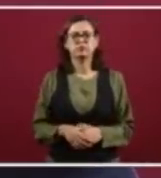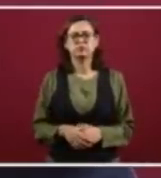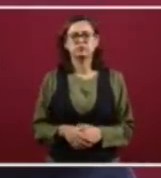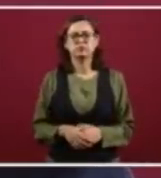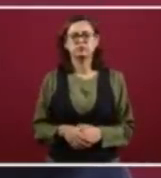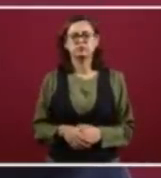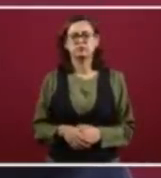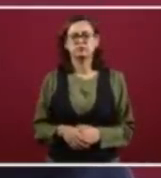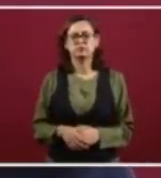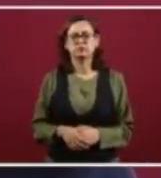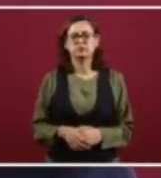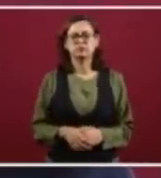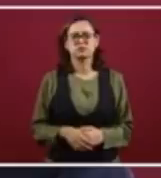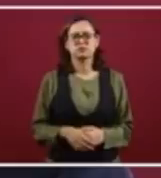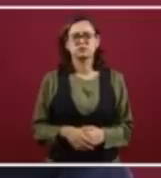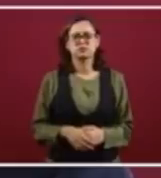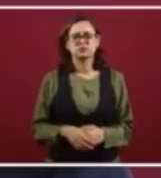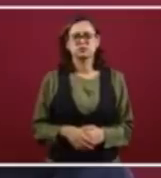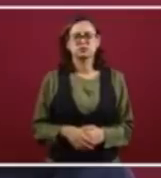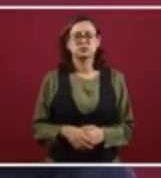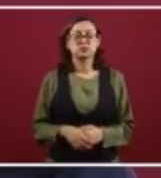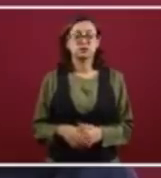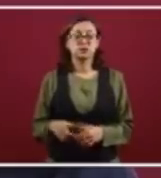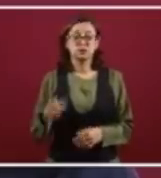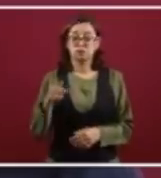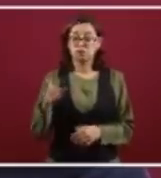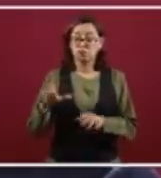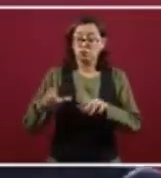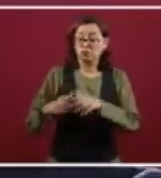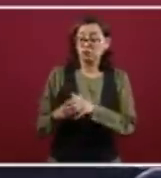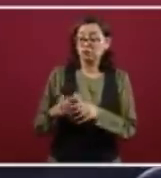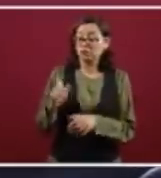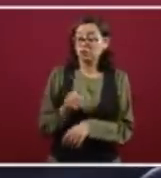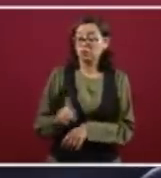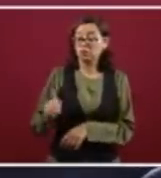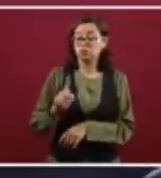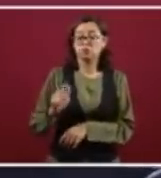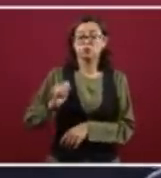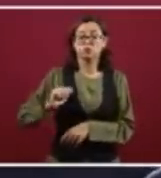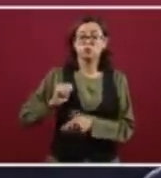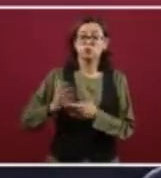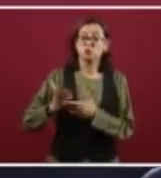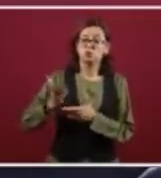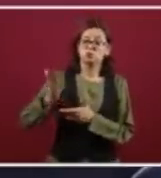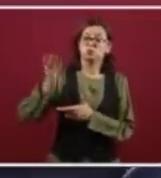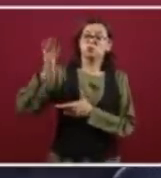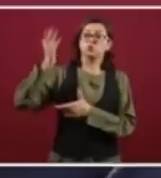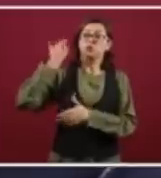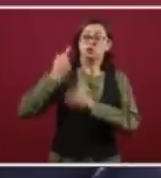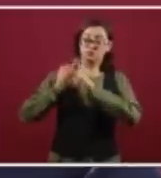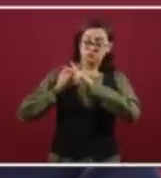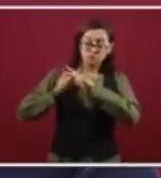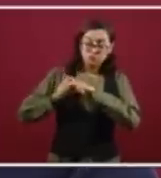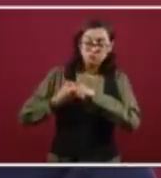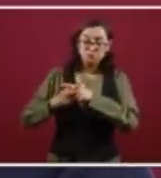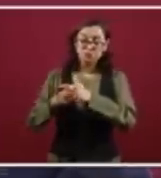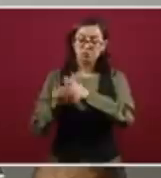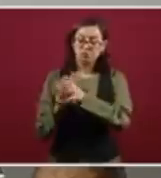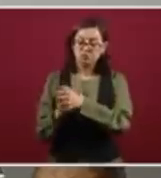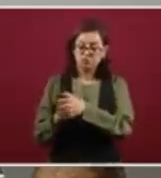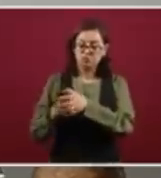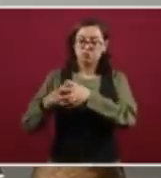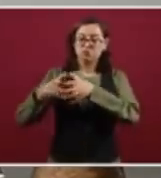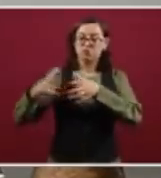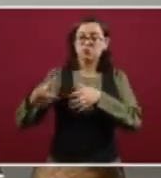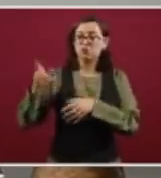se desarrollaron antes de la conquista, antes de